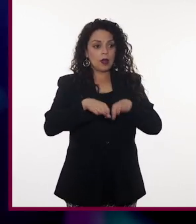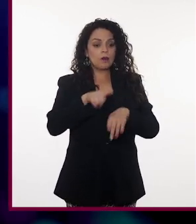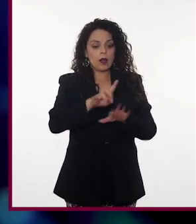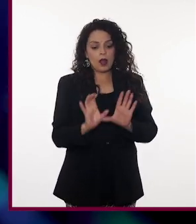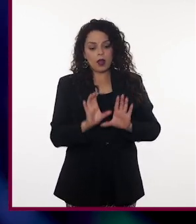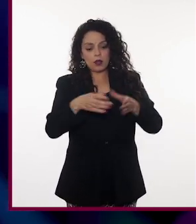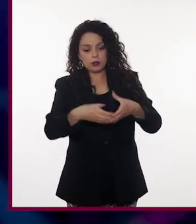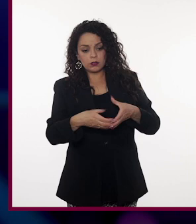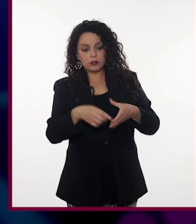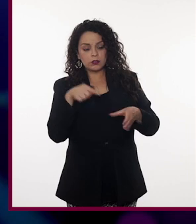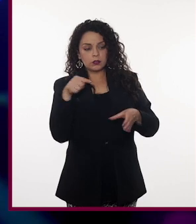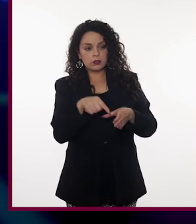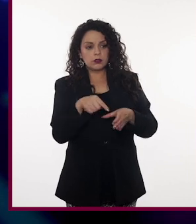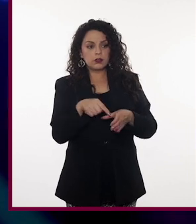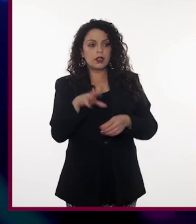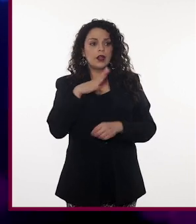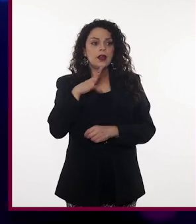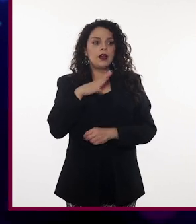ciertas,